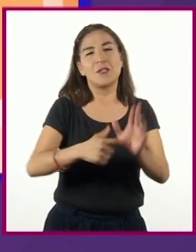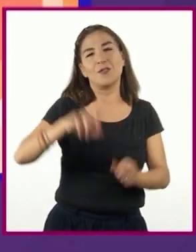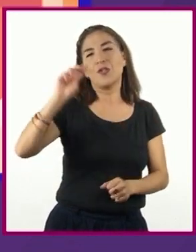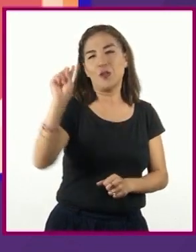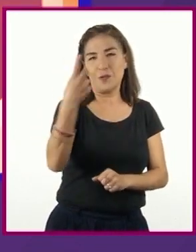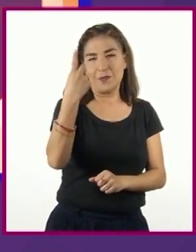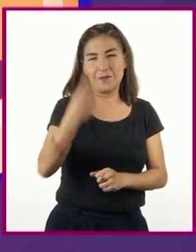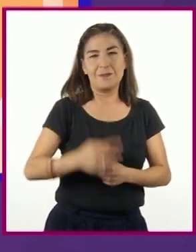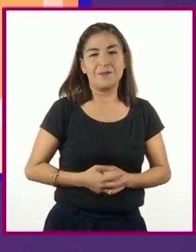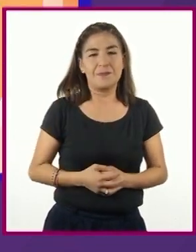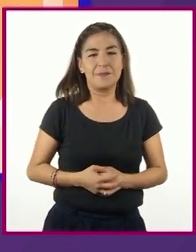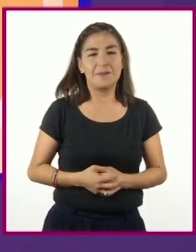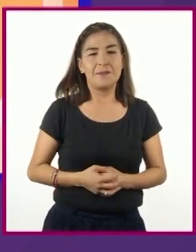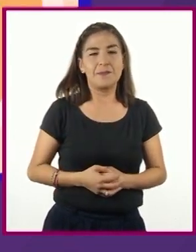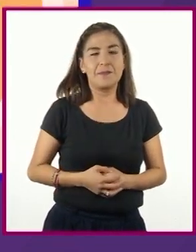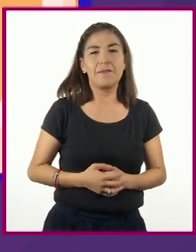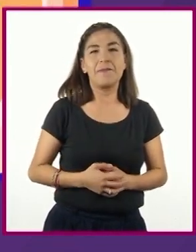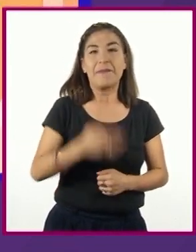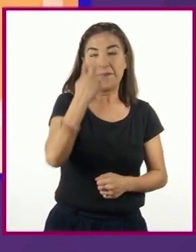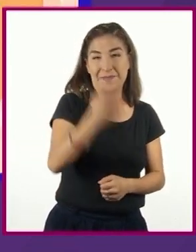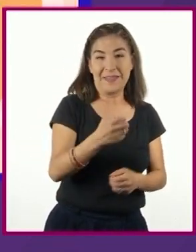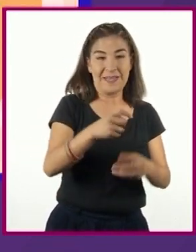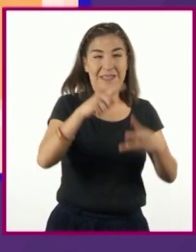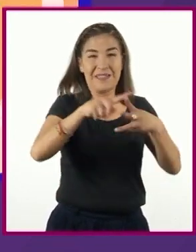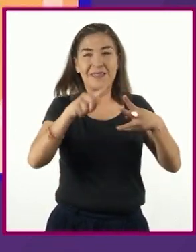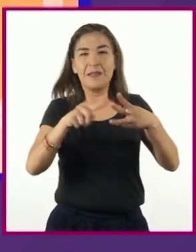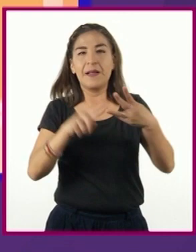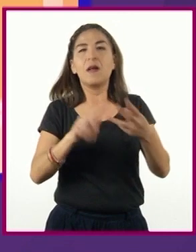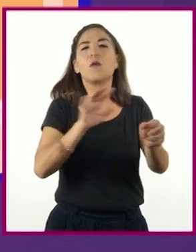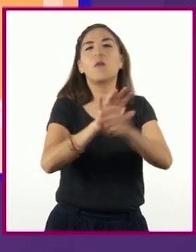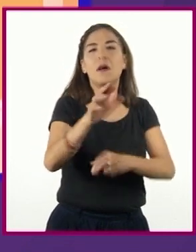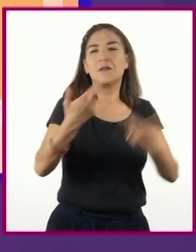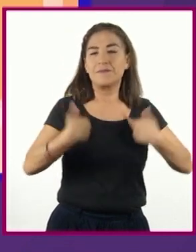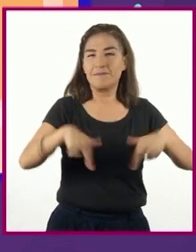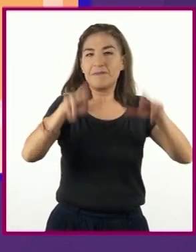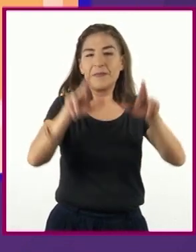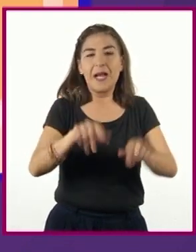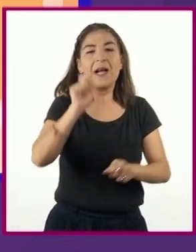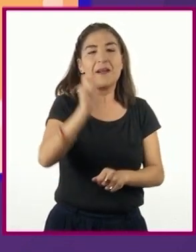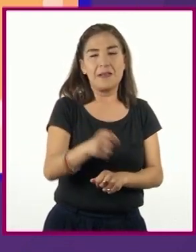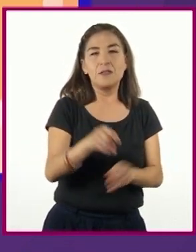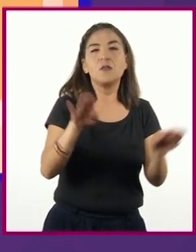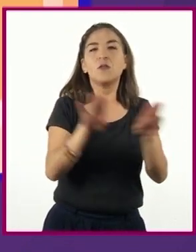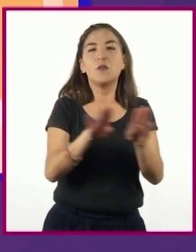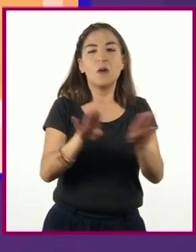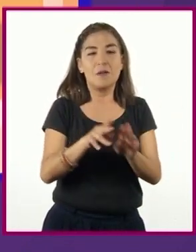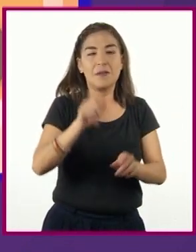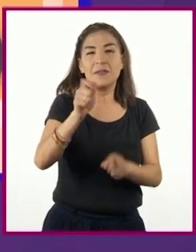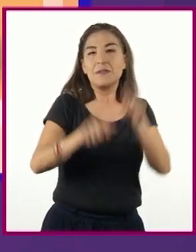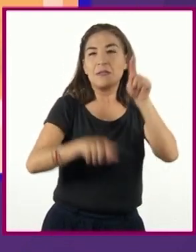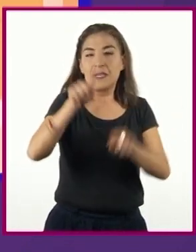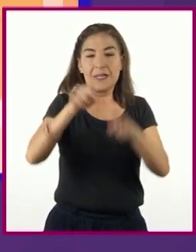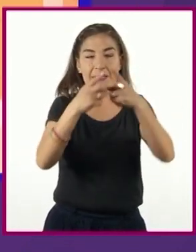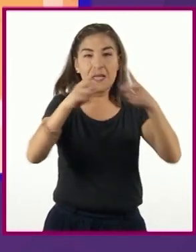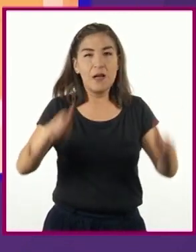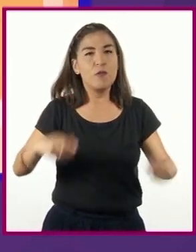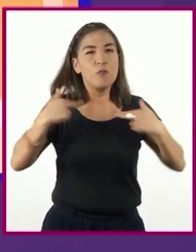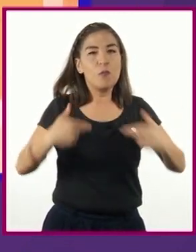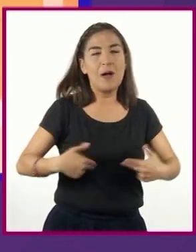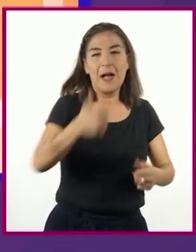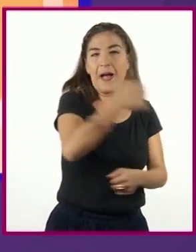dólares. El promedio de estos 3 indicadores representa el índice de desarrollo humano de cada